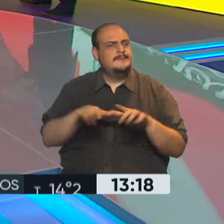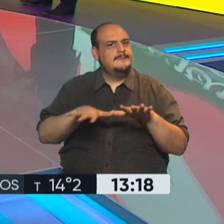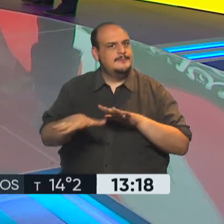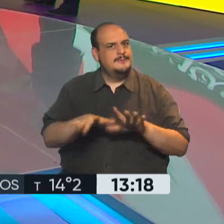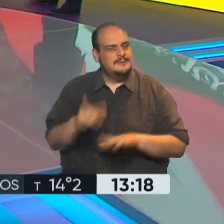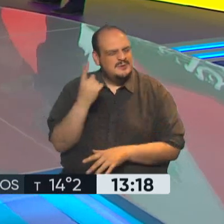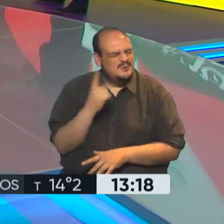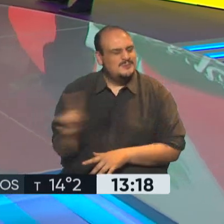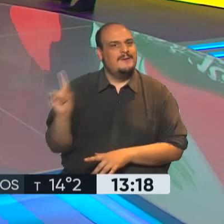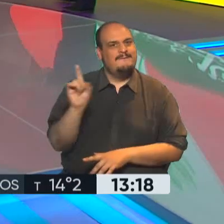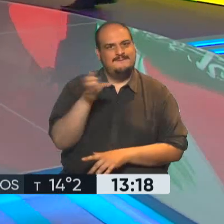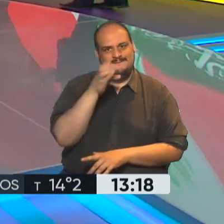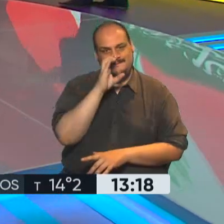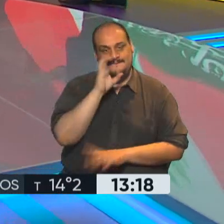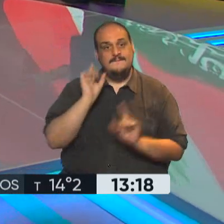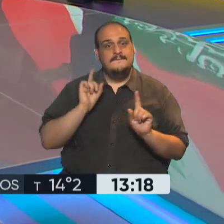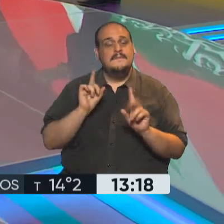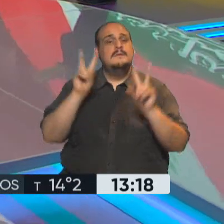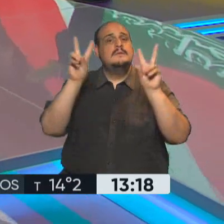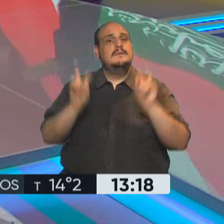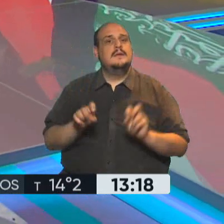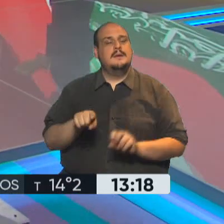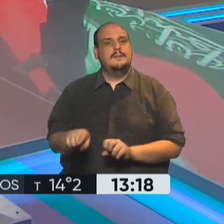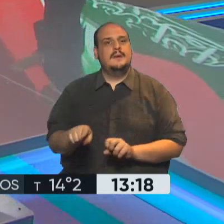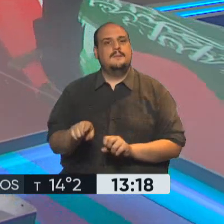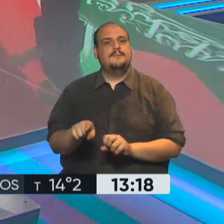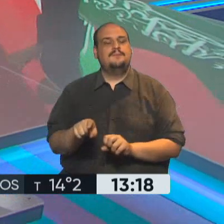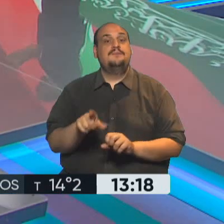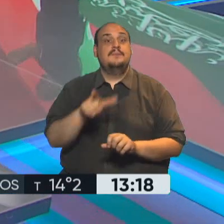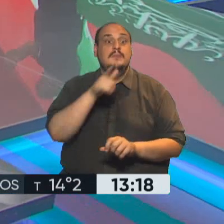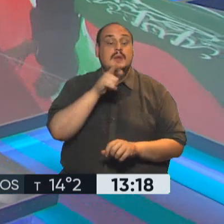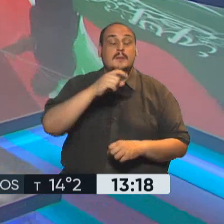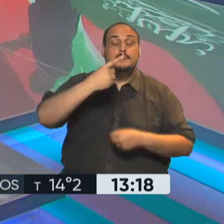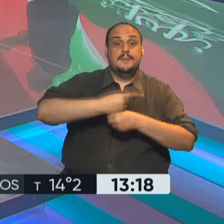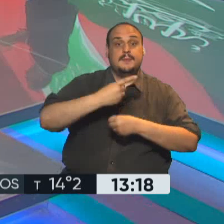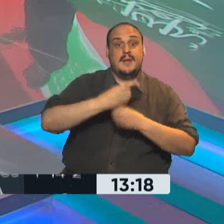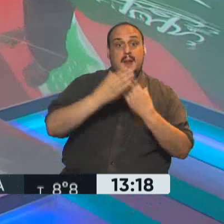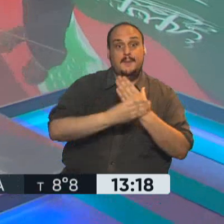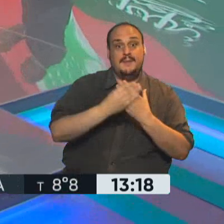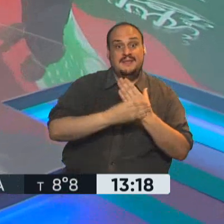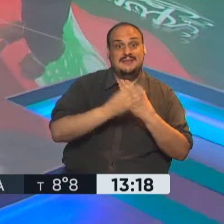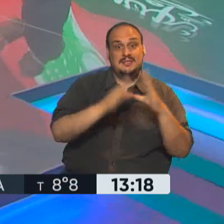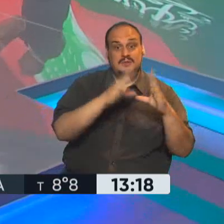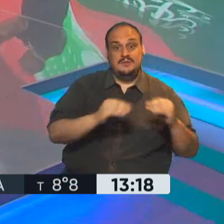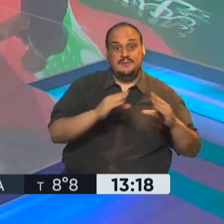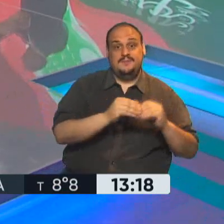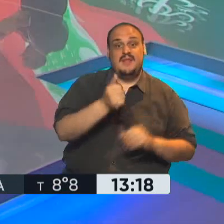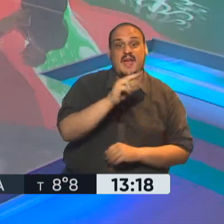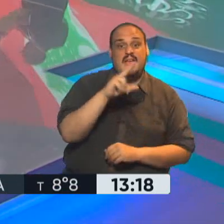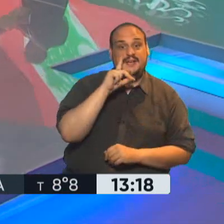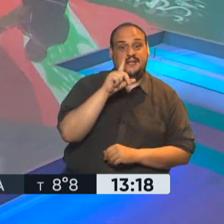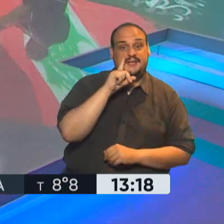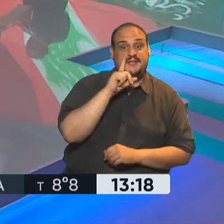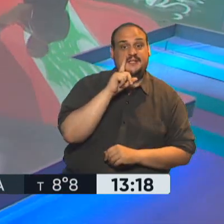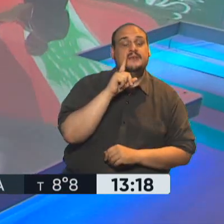curioso históricamente, que fue el tema del virtual secuestro del primer ministro libanés Saad Hariri